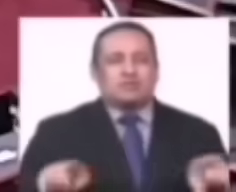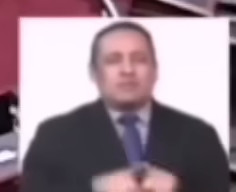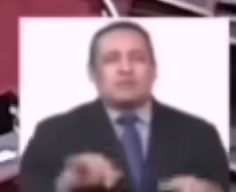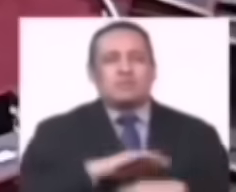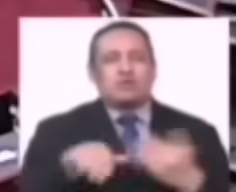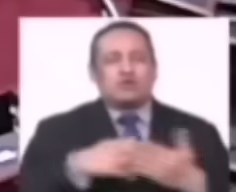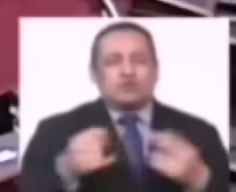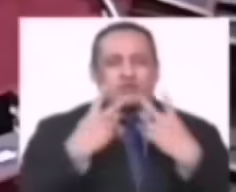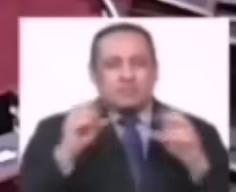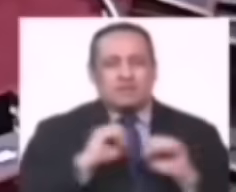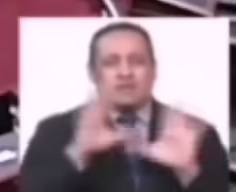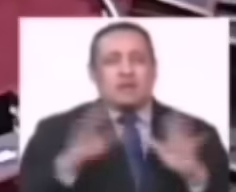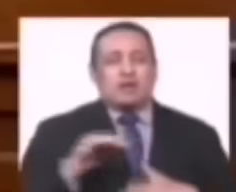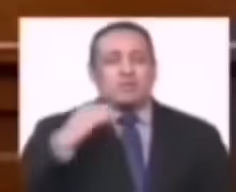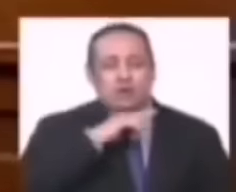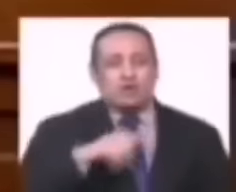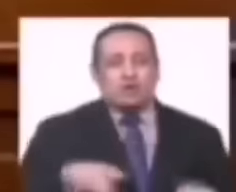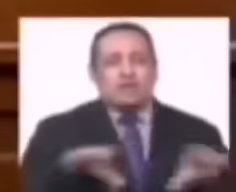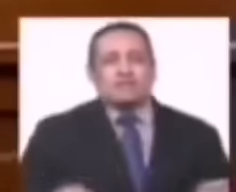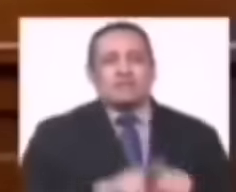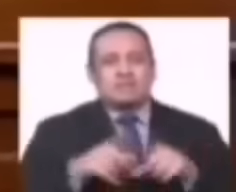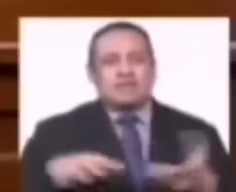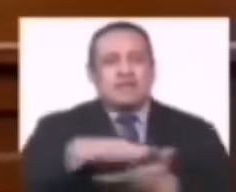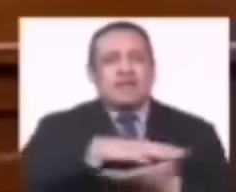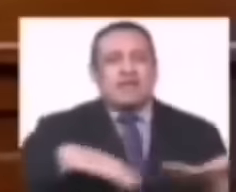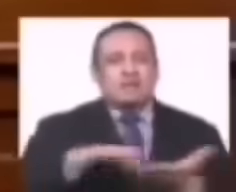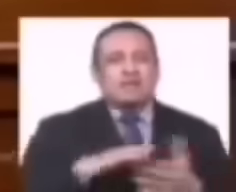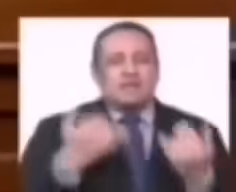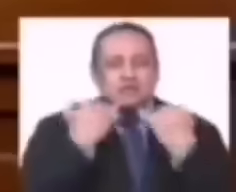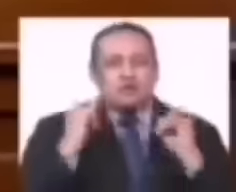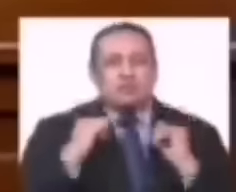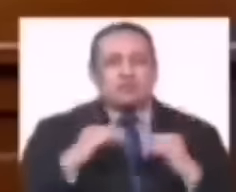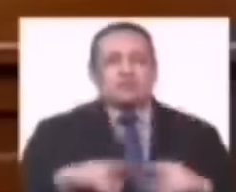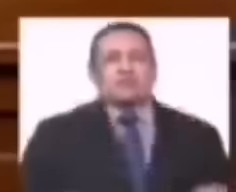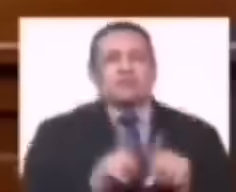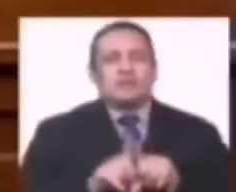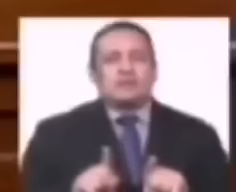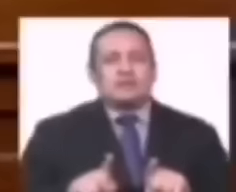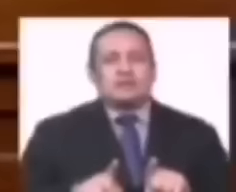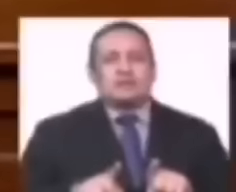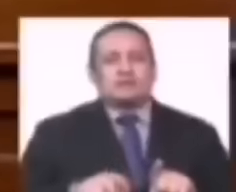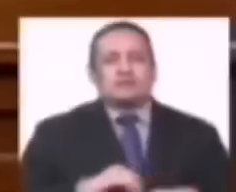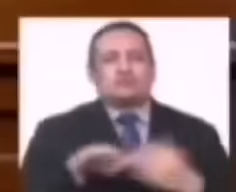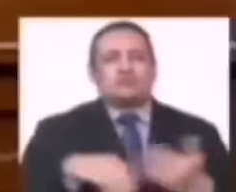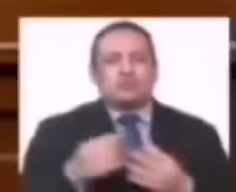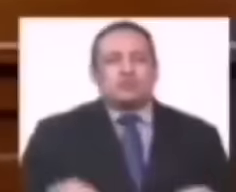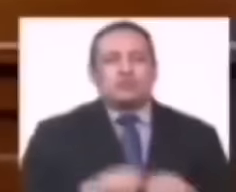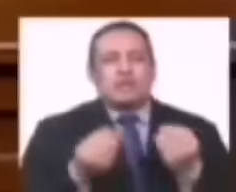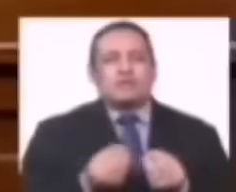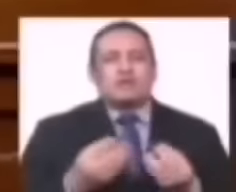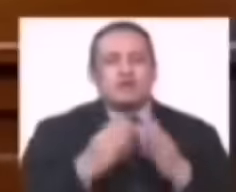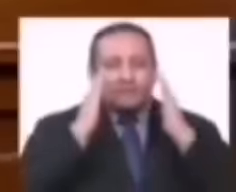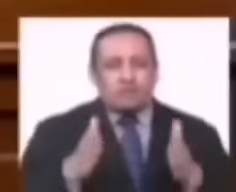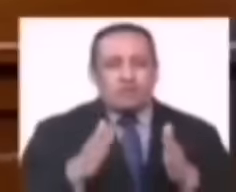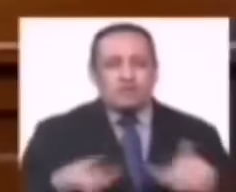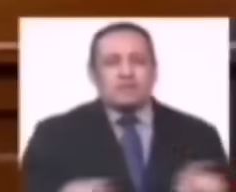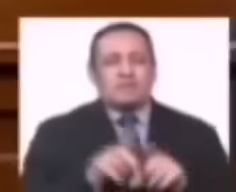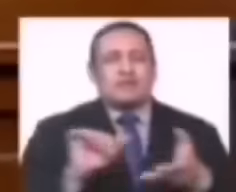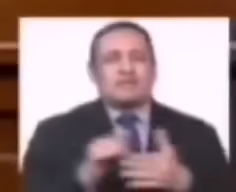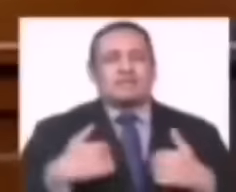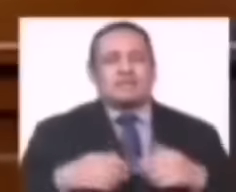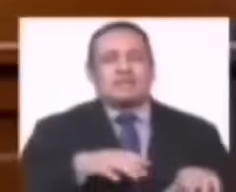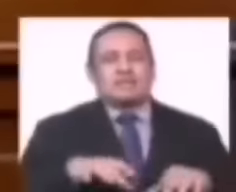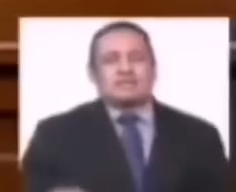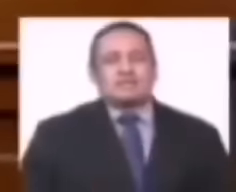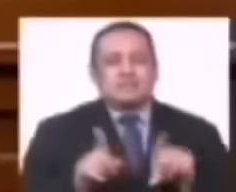visibiliza a la mujer. Lo que hace es distorsiona el idioma. Entonces, ¿cuál es el enfoque que se tiene que hacer